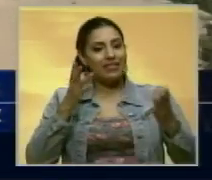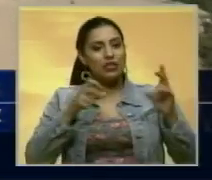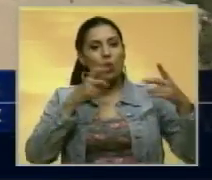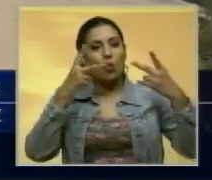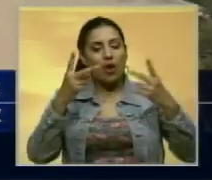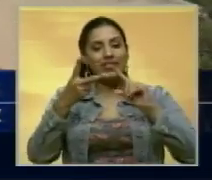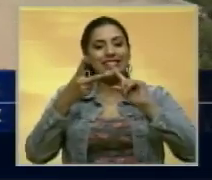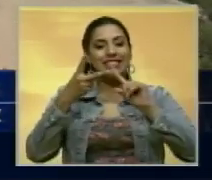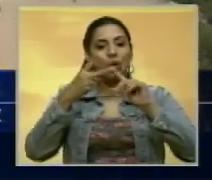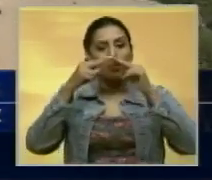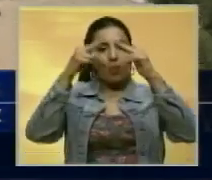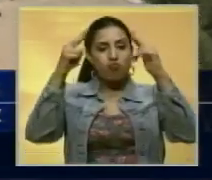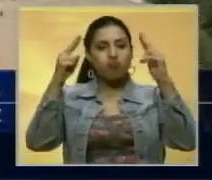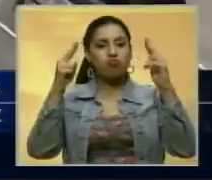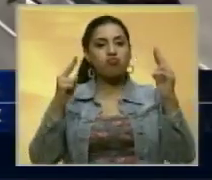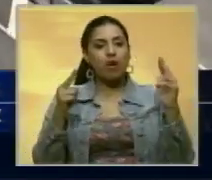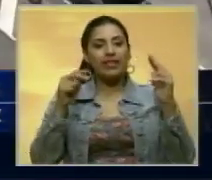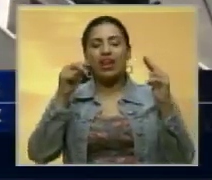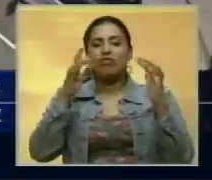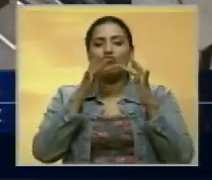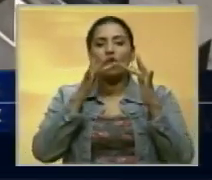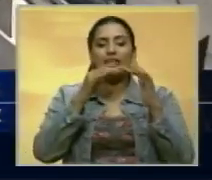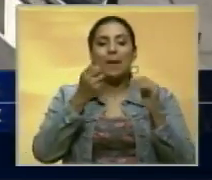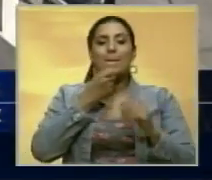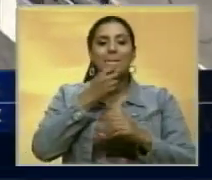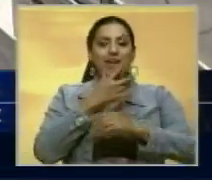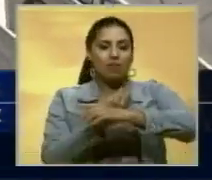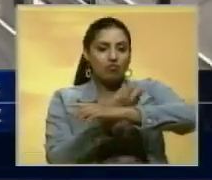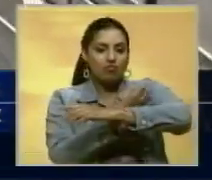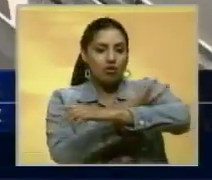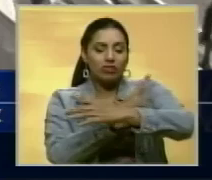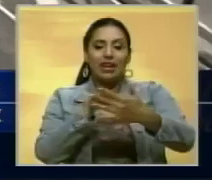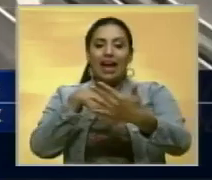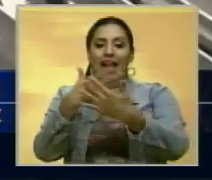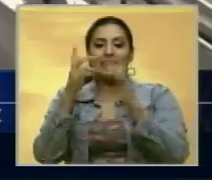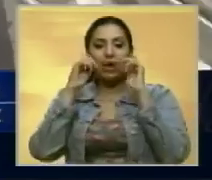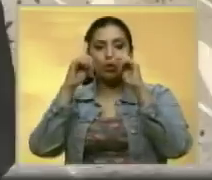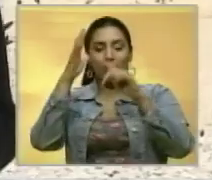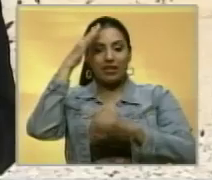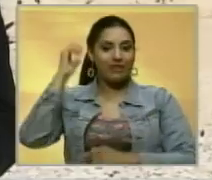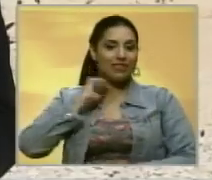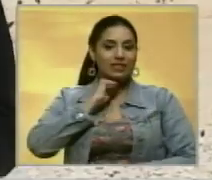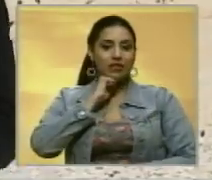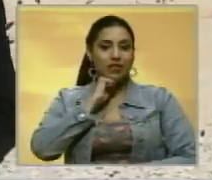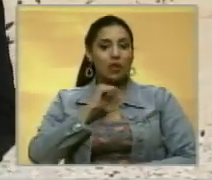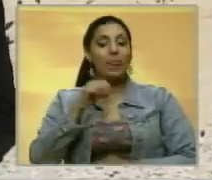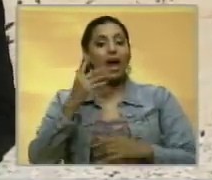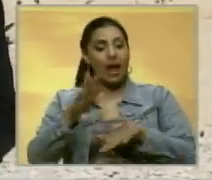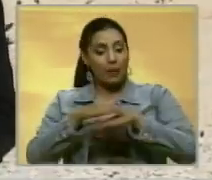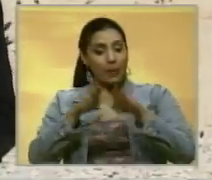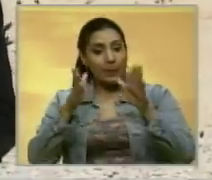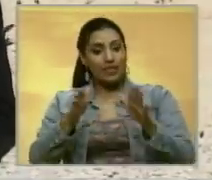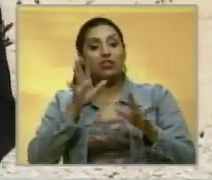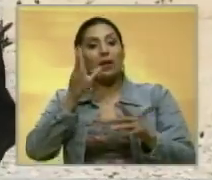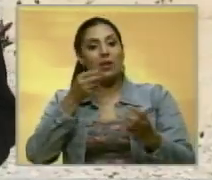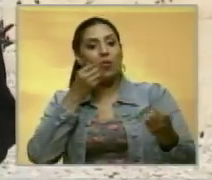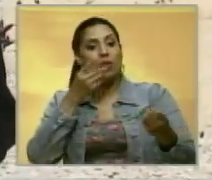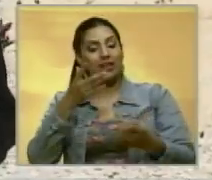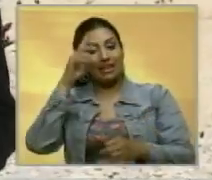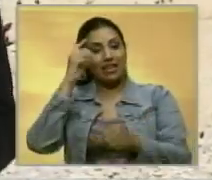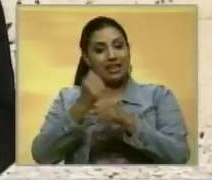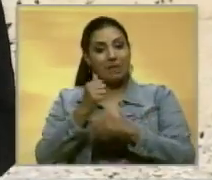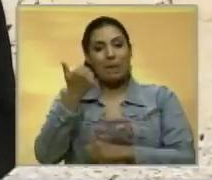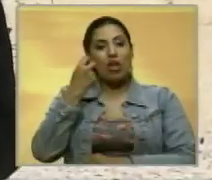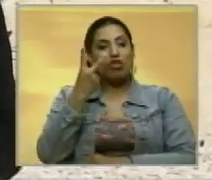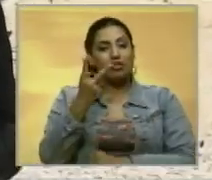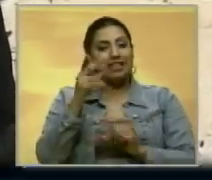servicio el segundo puente Veracruz, que conectará a Bellomonte con la autopista Francisco Fajardo. El ministro Sauce también apuntó que esta obra beneficiará